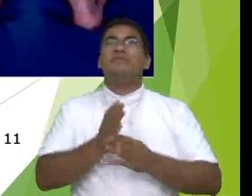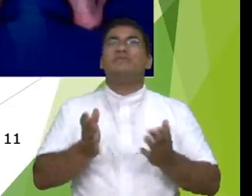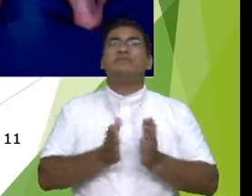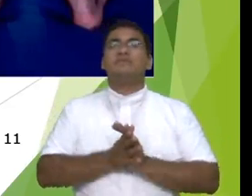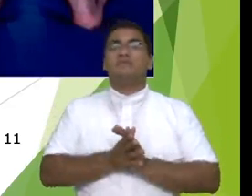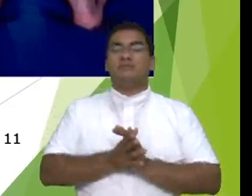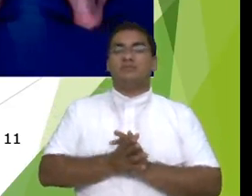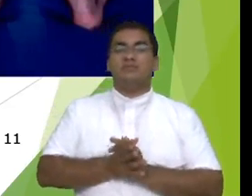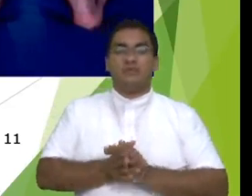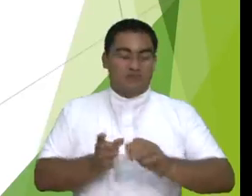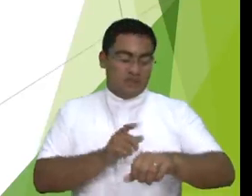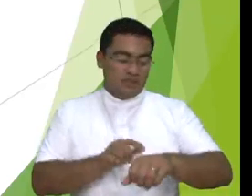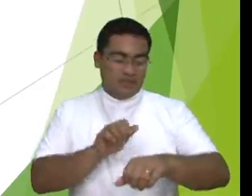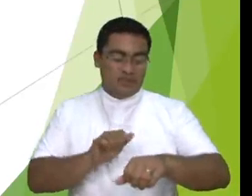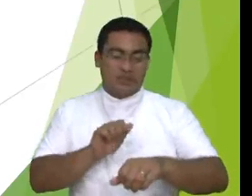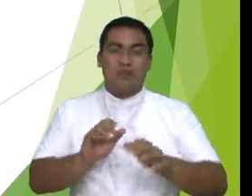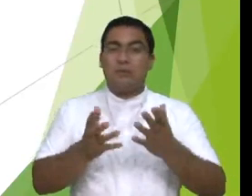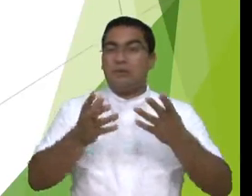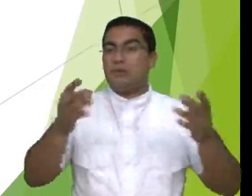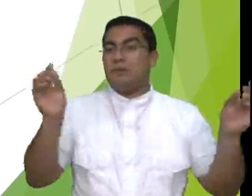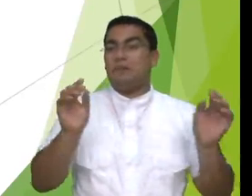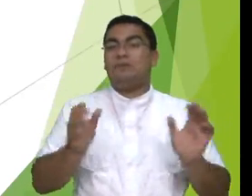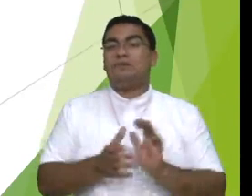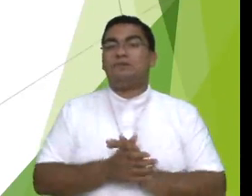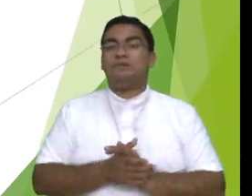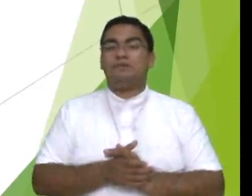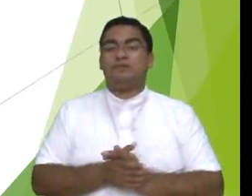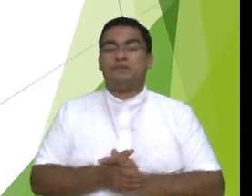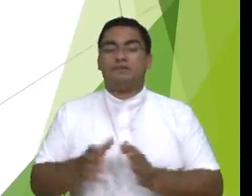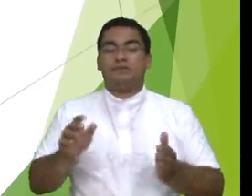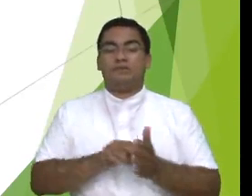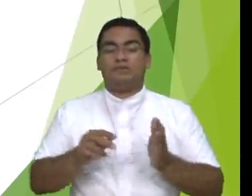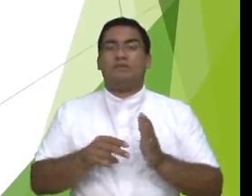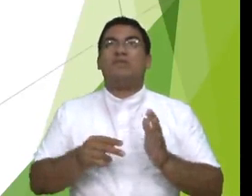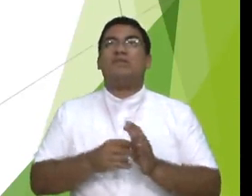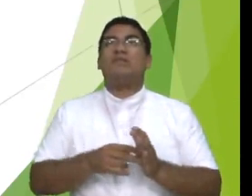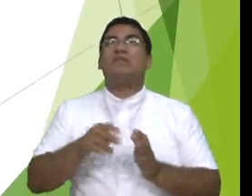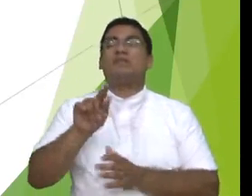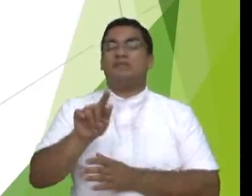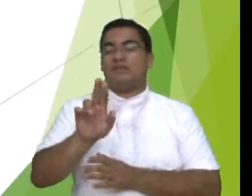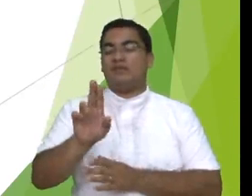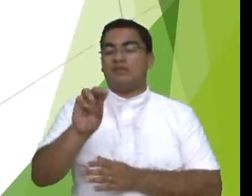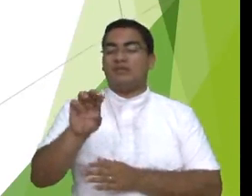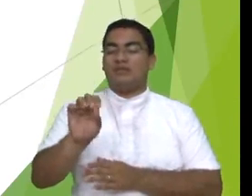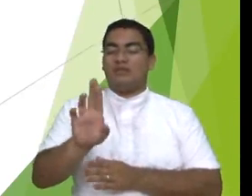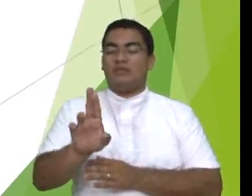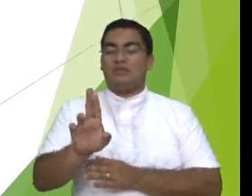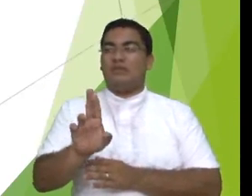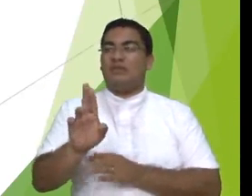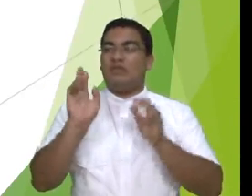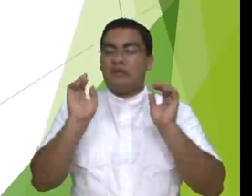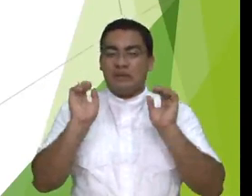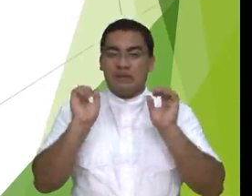más clarito, amarilloso y luego desaparece. Esto es un pseudotumor. También pueden haber en